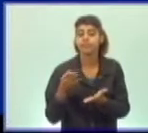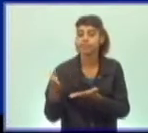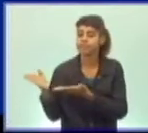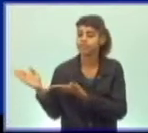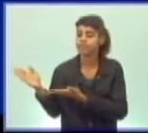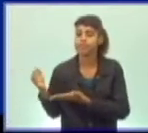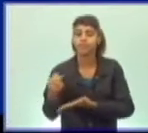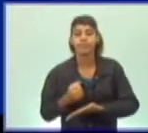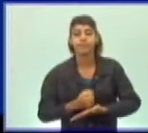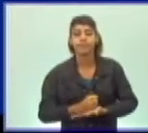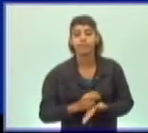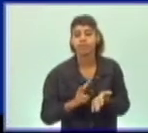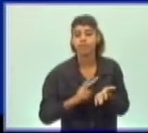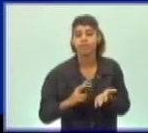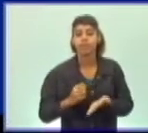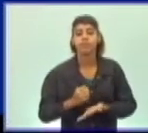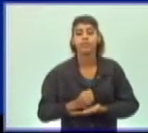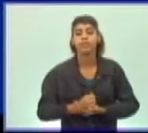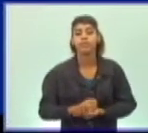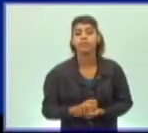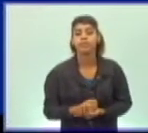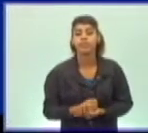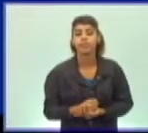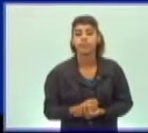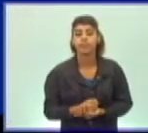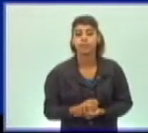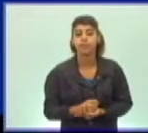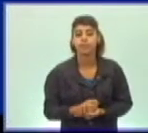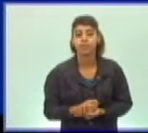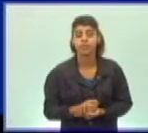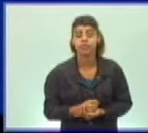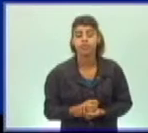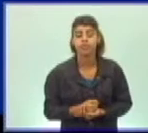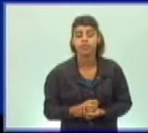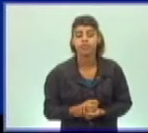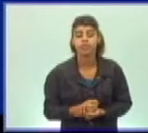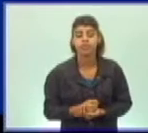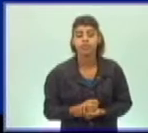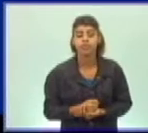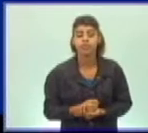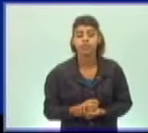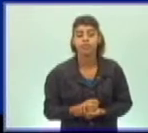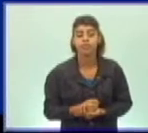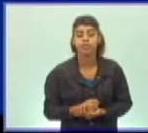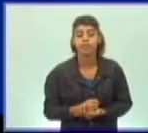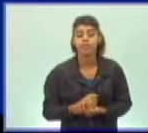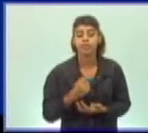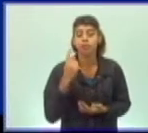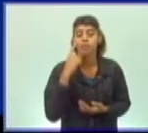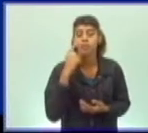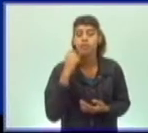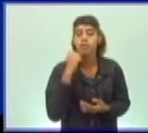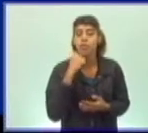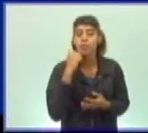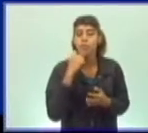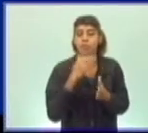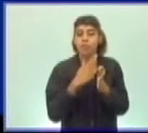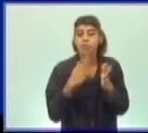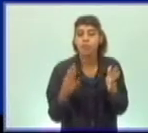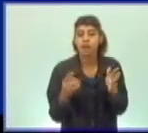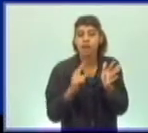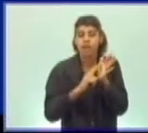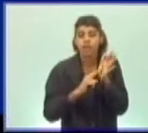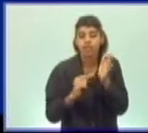P, observen la posición de estos elementos en la tabla periódica dentro de ese periodo 3, ¿cuál es el más